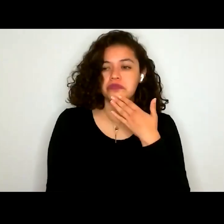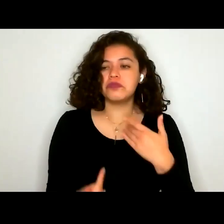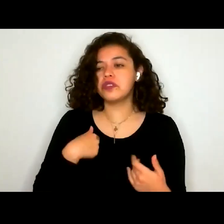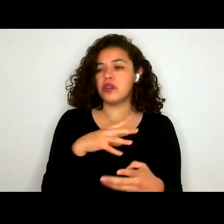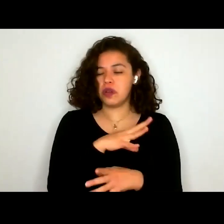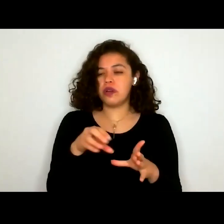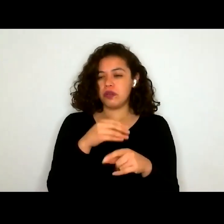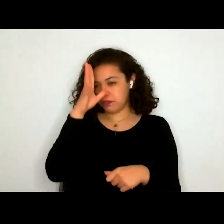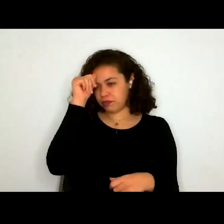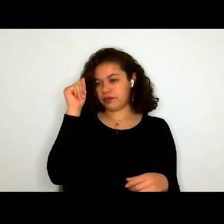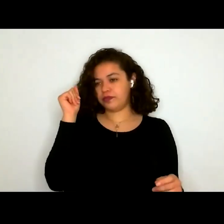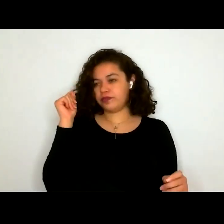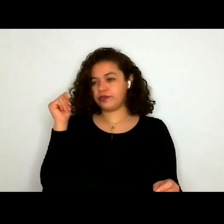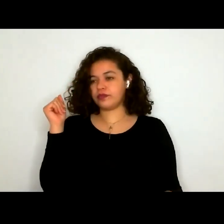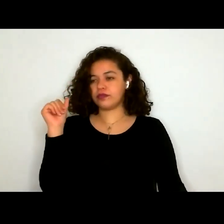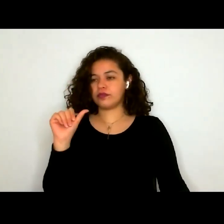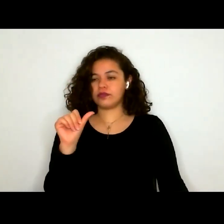¿Quién más?